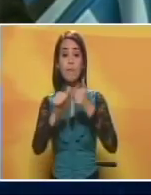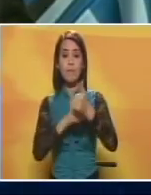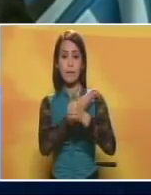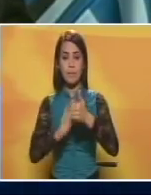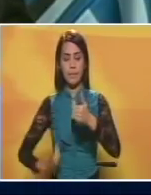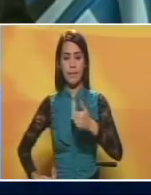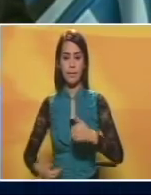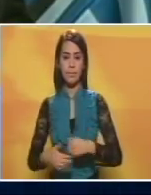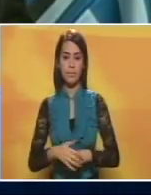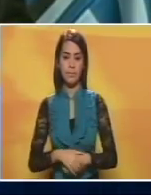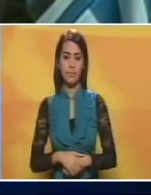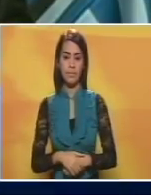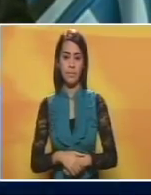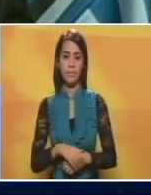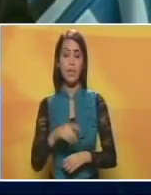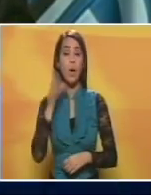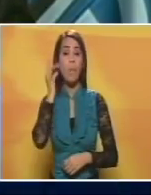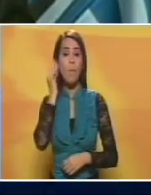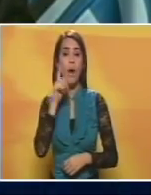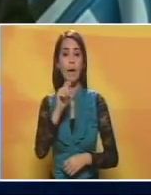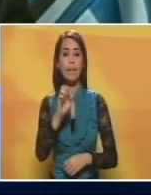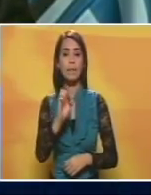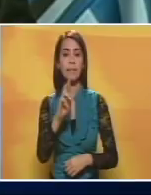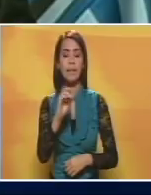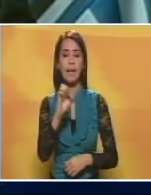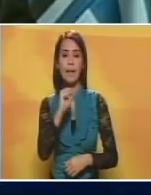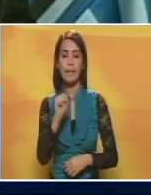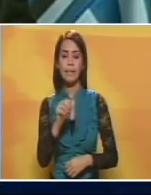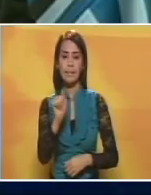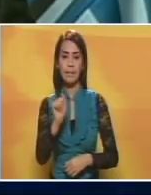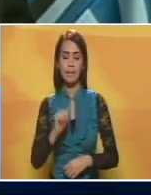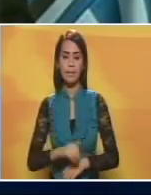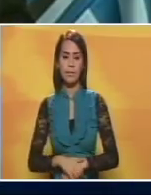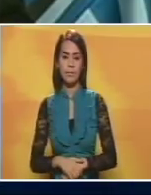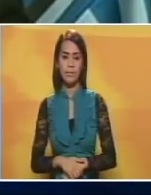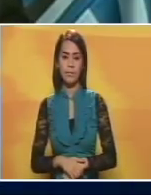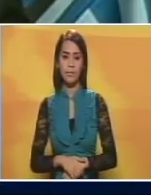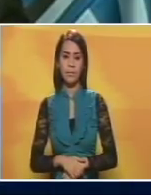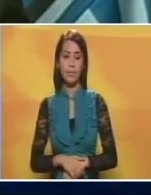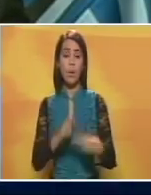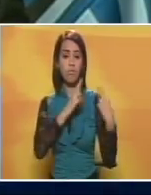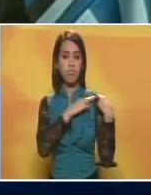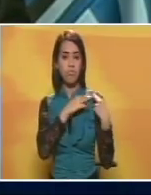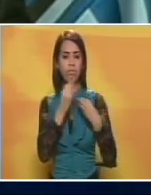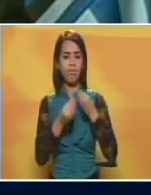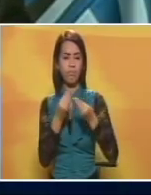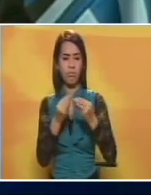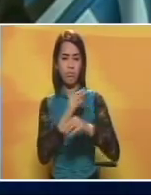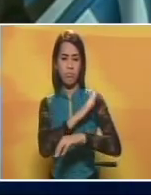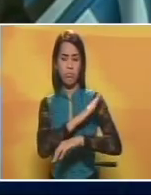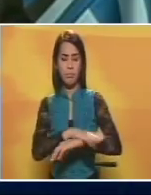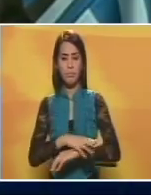vicepresidente; Teresa María de Prisco Pascale, oficial de cumplimiento;